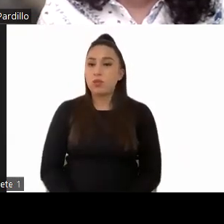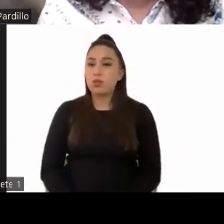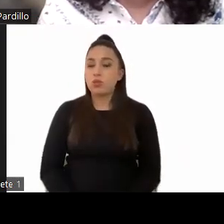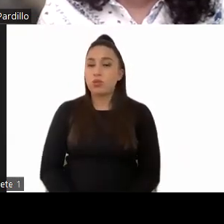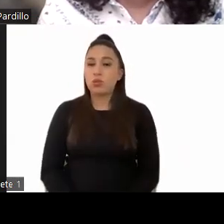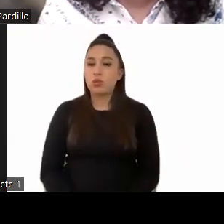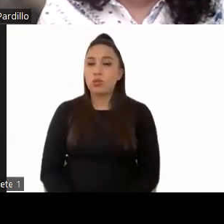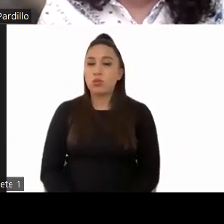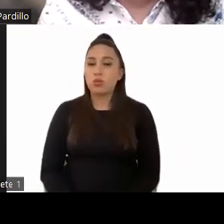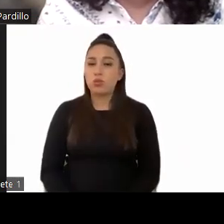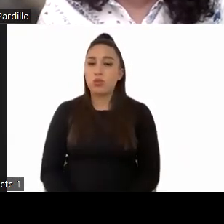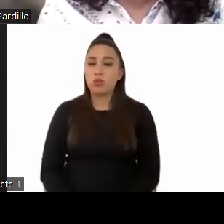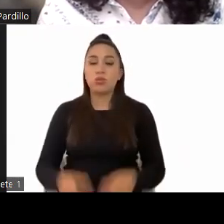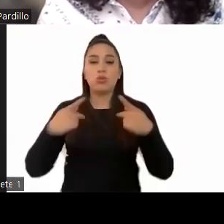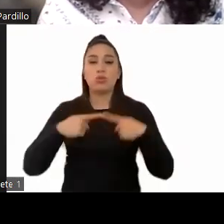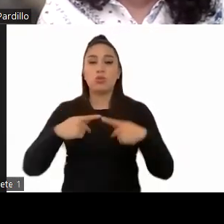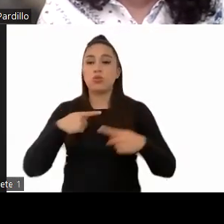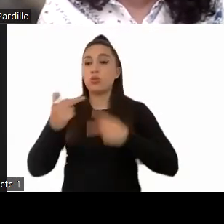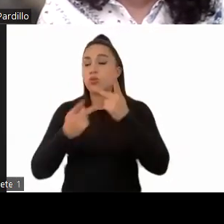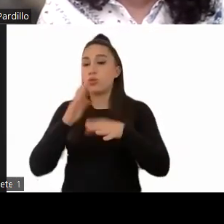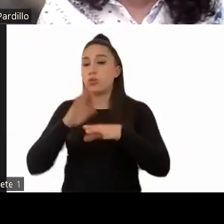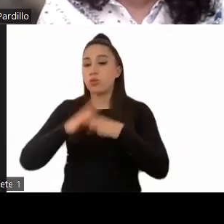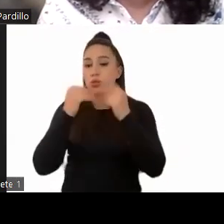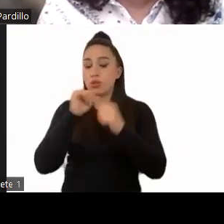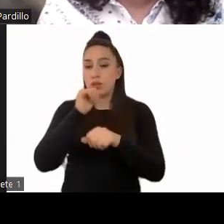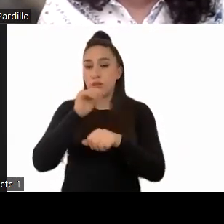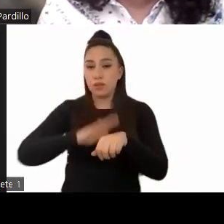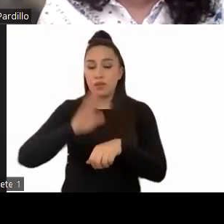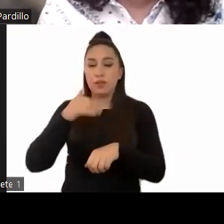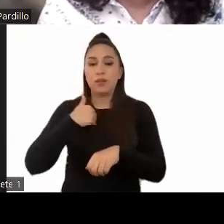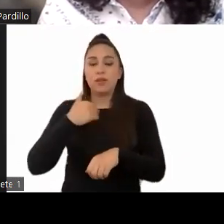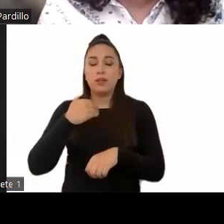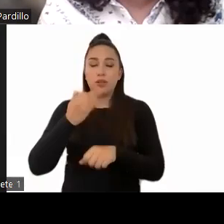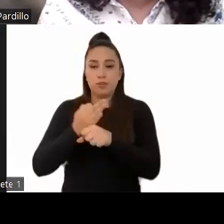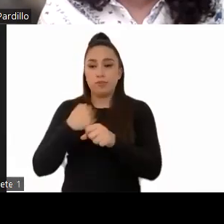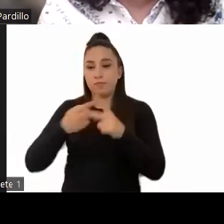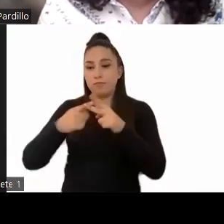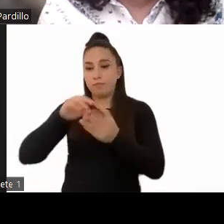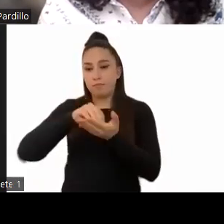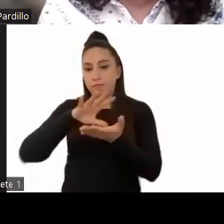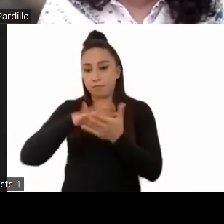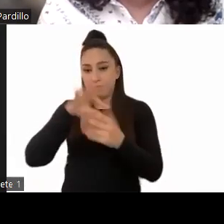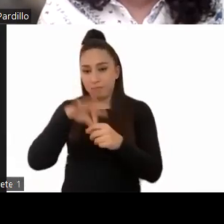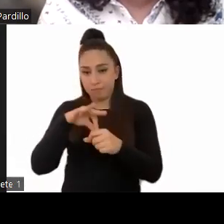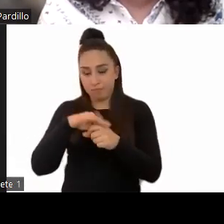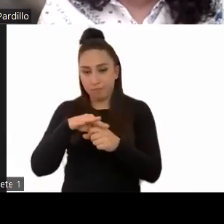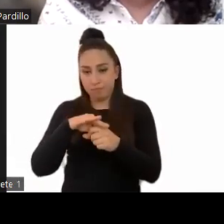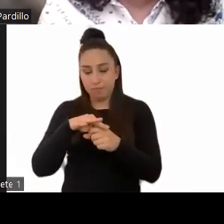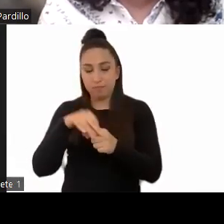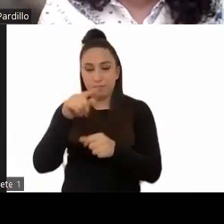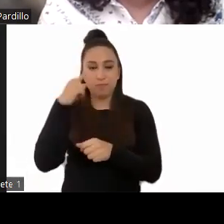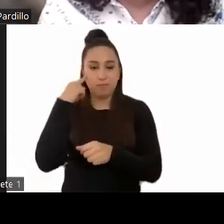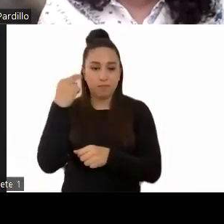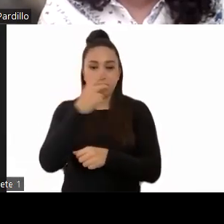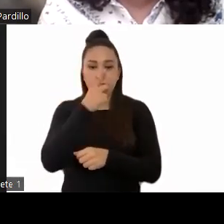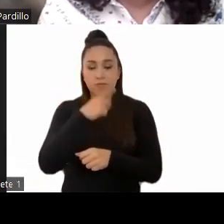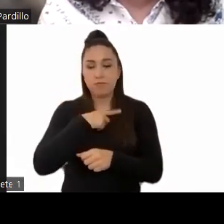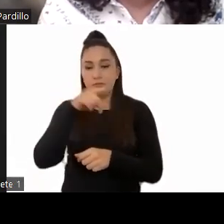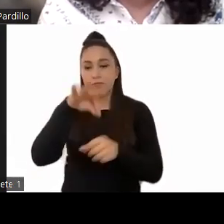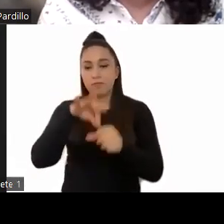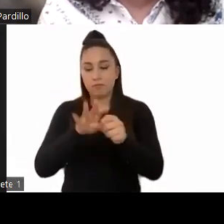Al no existir más intervenciones, diputado presidente, procedemos a la votación correspondiente conforme se les vaya a nombrar.